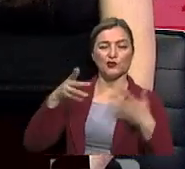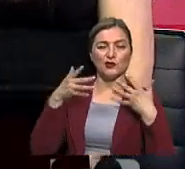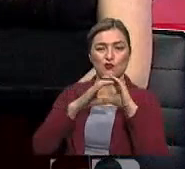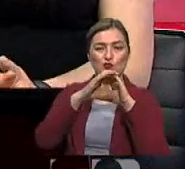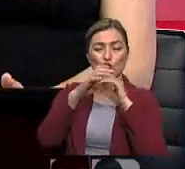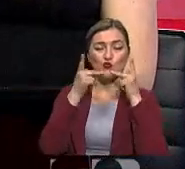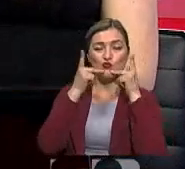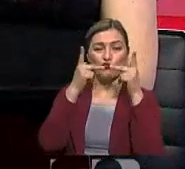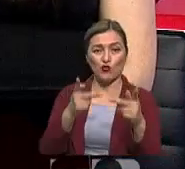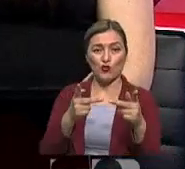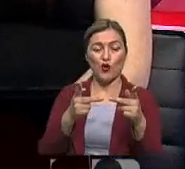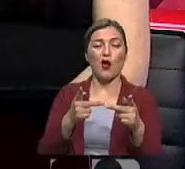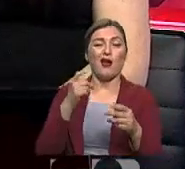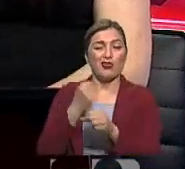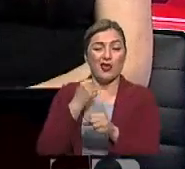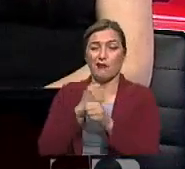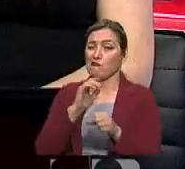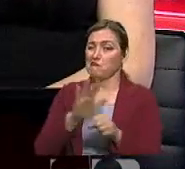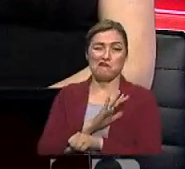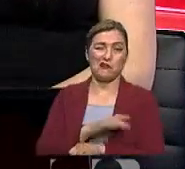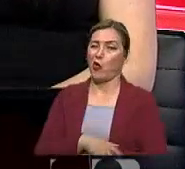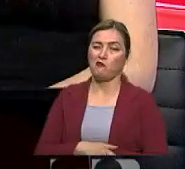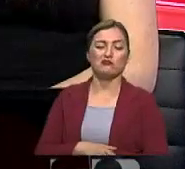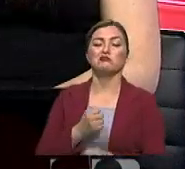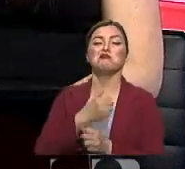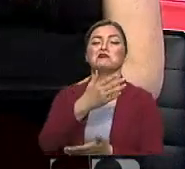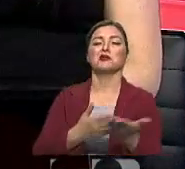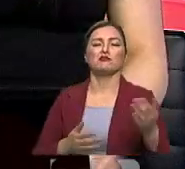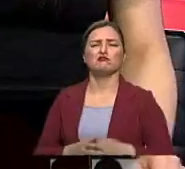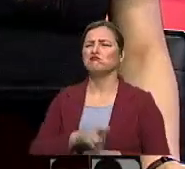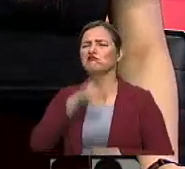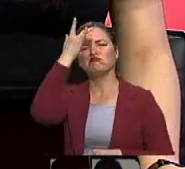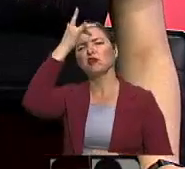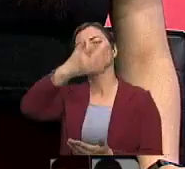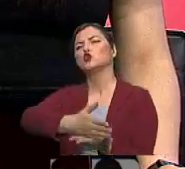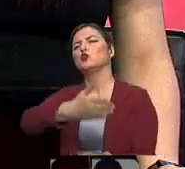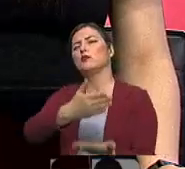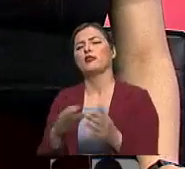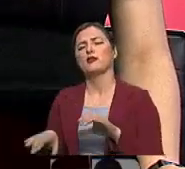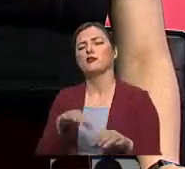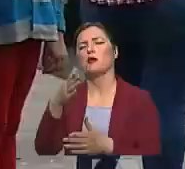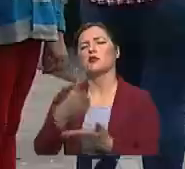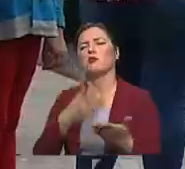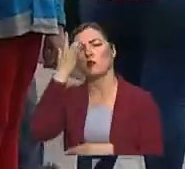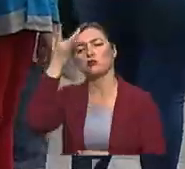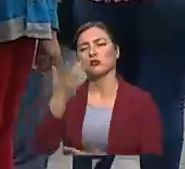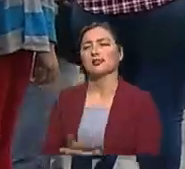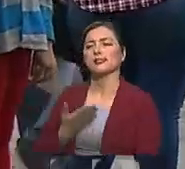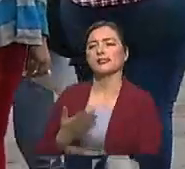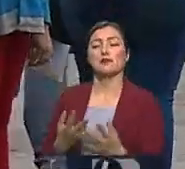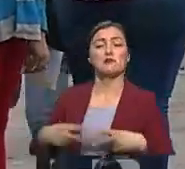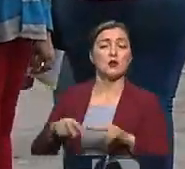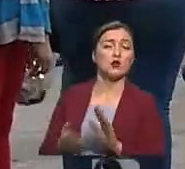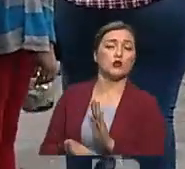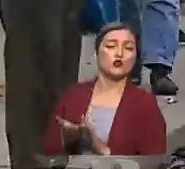Guayaquil. Los transportistas decidieron suspender el servicio para exigir que se aumente el precio del pasaje. Así